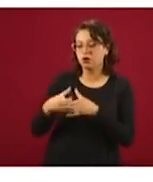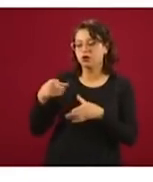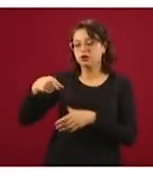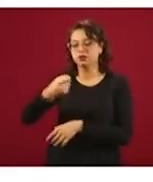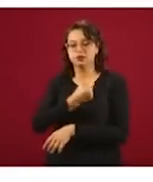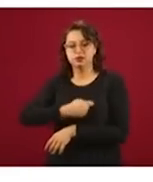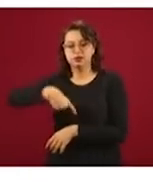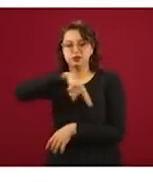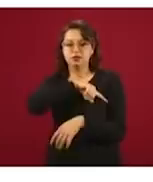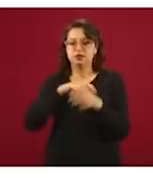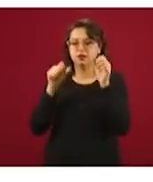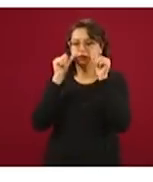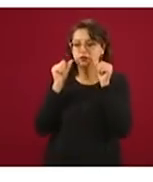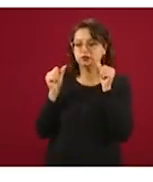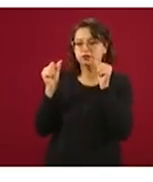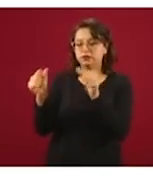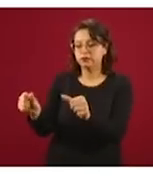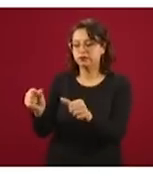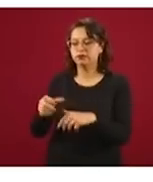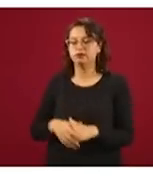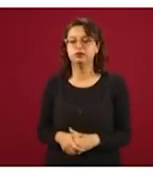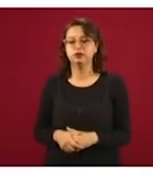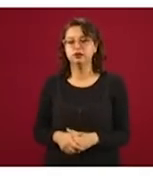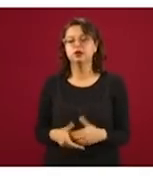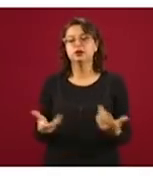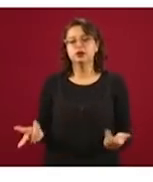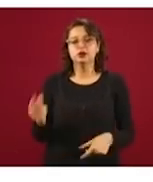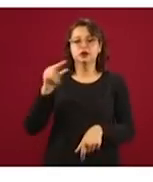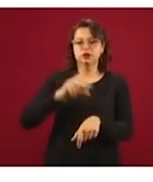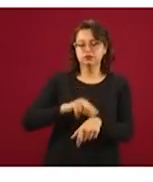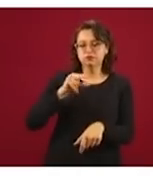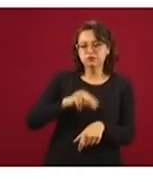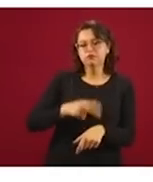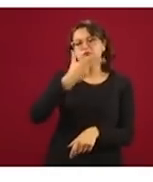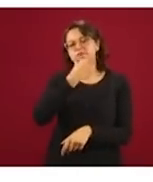salud y que su profesional de la salud,